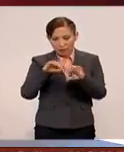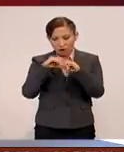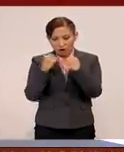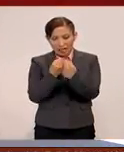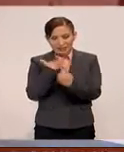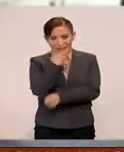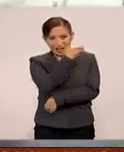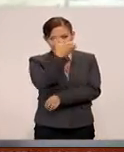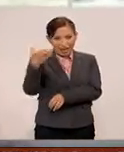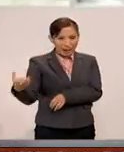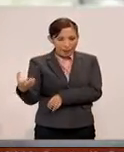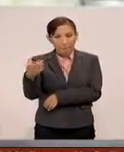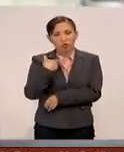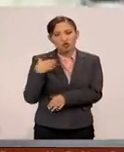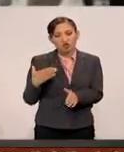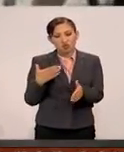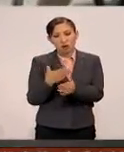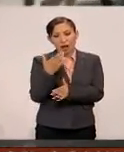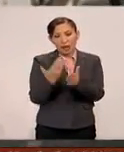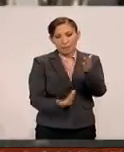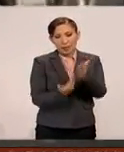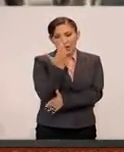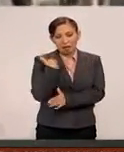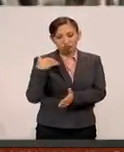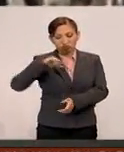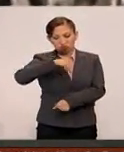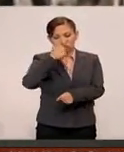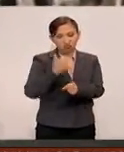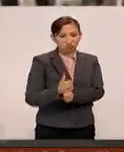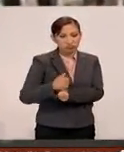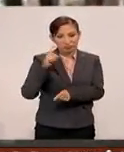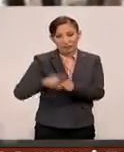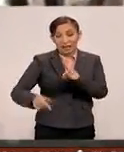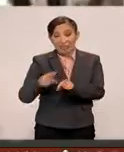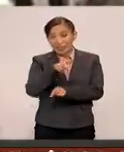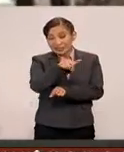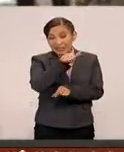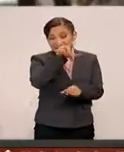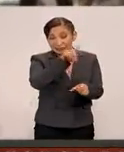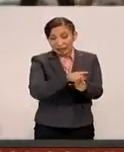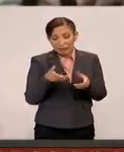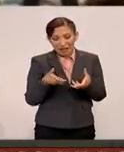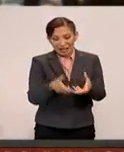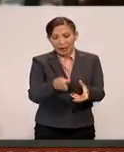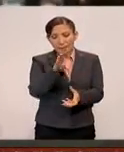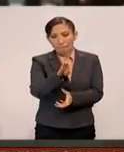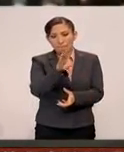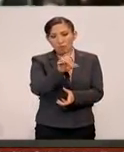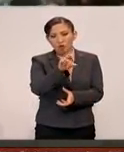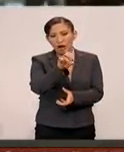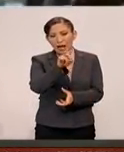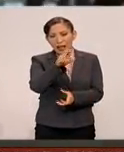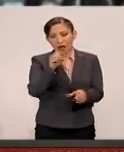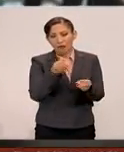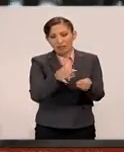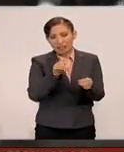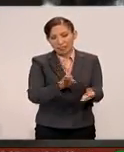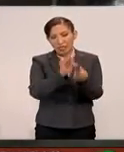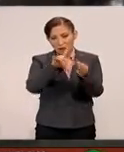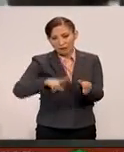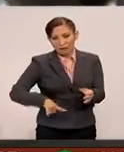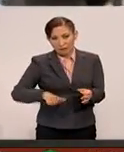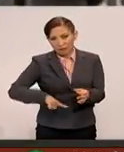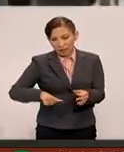organizaciones campesinas retiraron esta madrugada el plantón que mantenían desde hace 16 días sobre la calle de Bucareli frente a las oficinas de la Secretaría